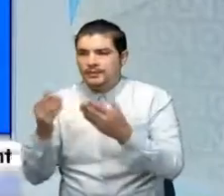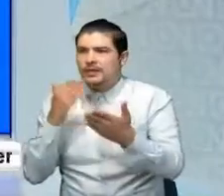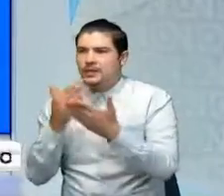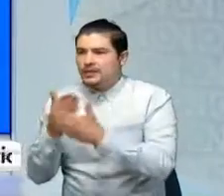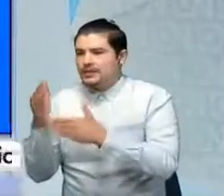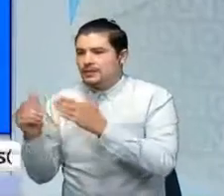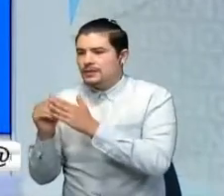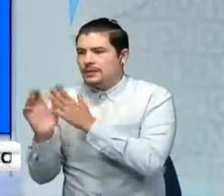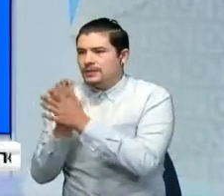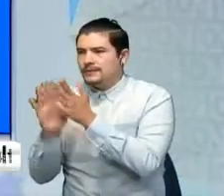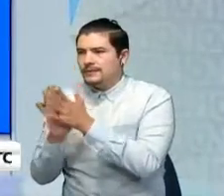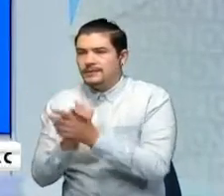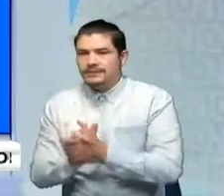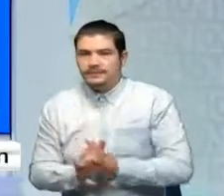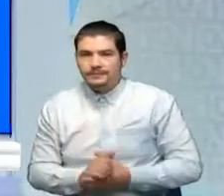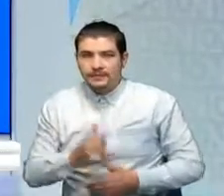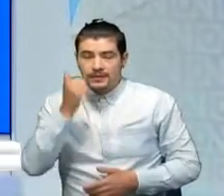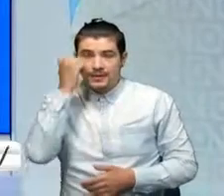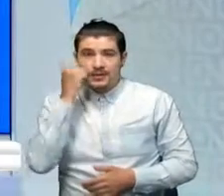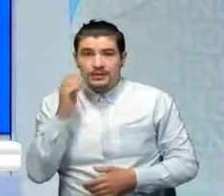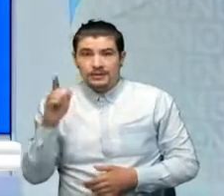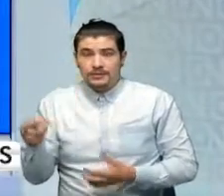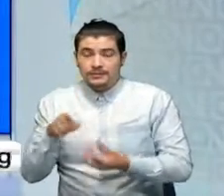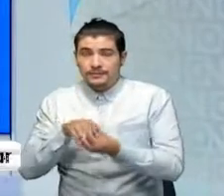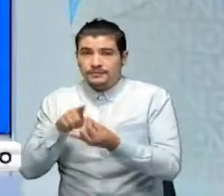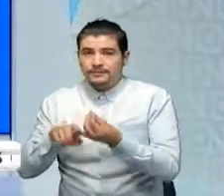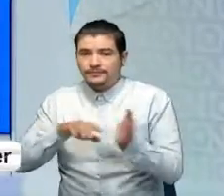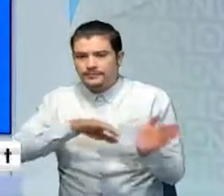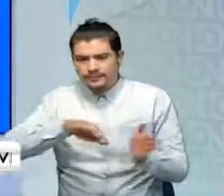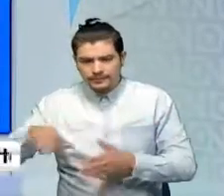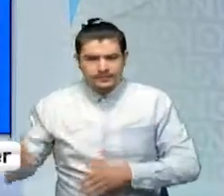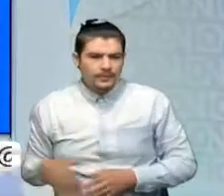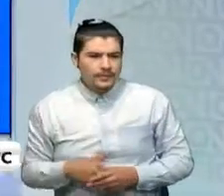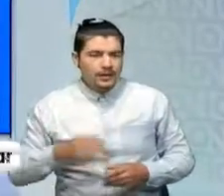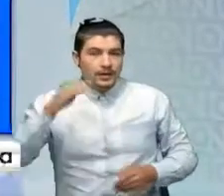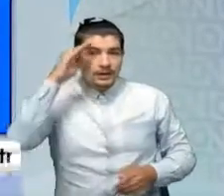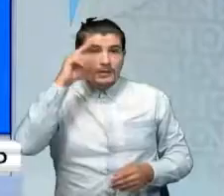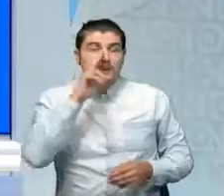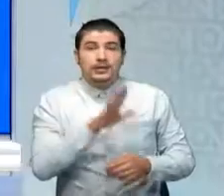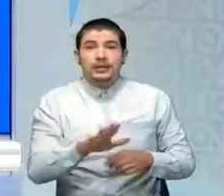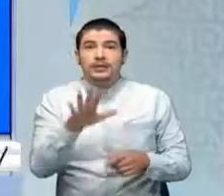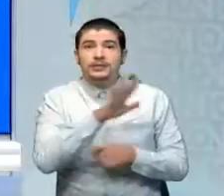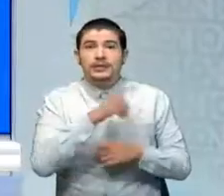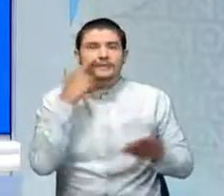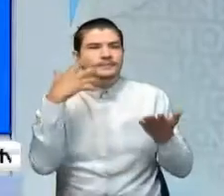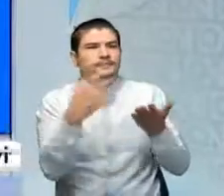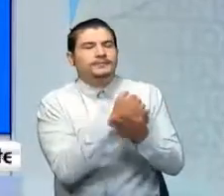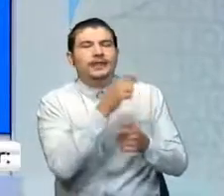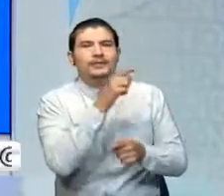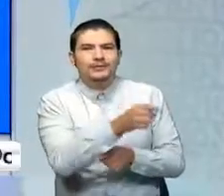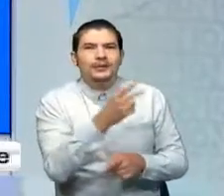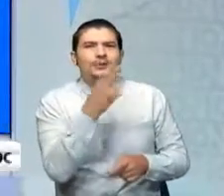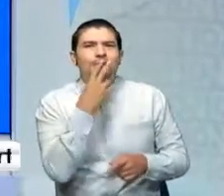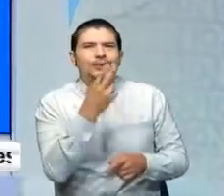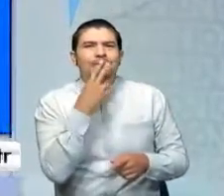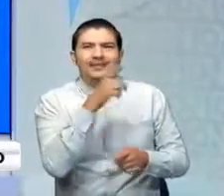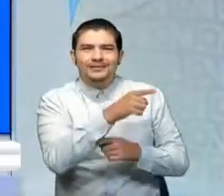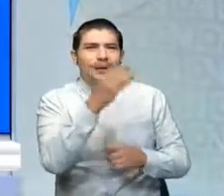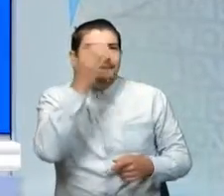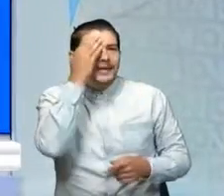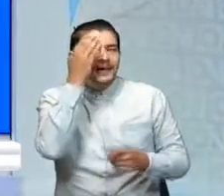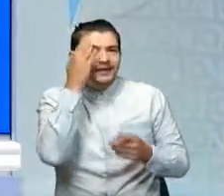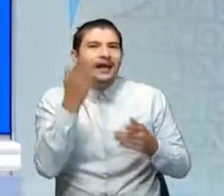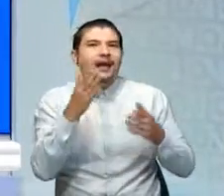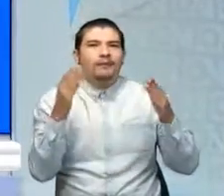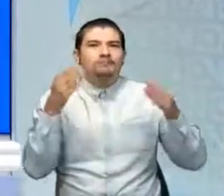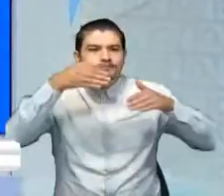Y de otra parte, la policía logró la incautación de cigarrillos de contrabando que venían camuflados en colchones. El decomiso se hizo a la altura del municipio de